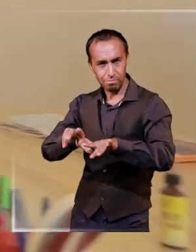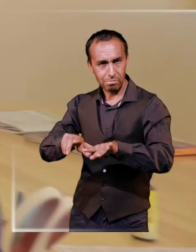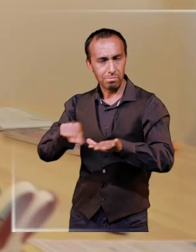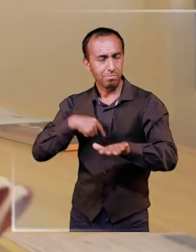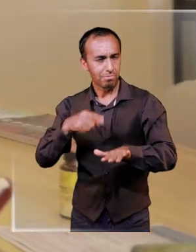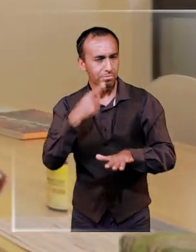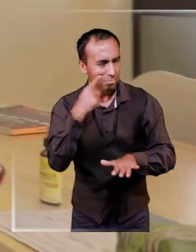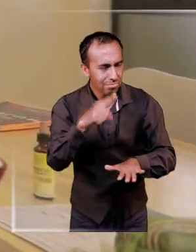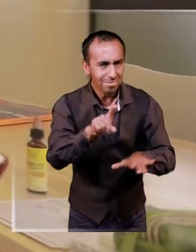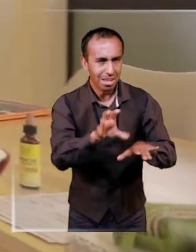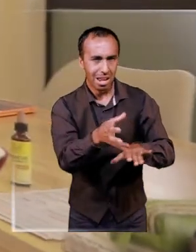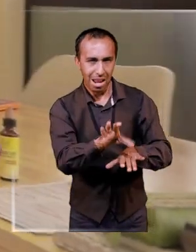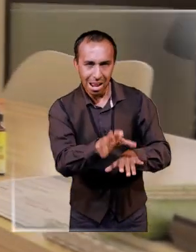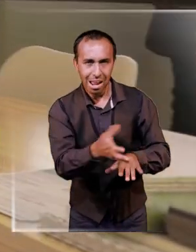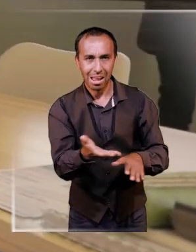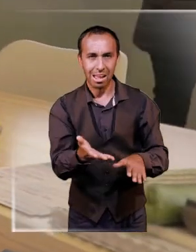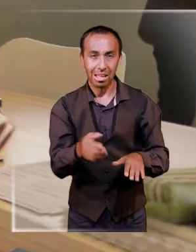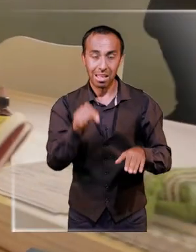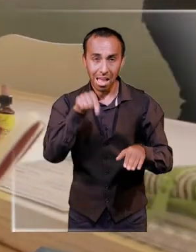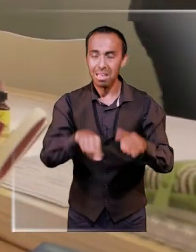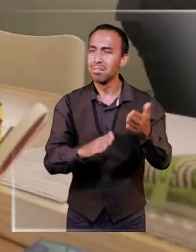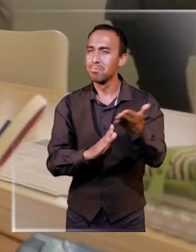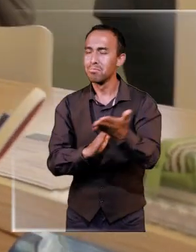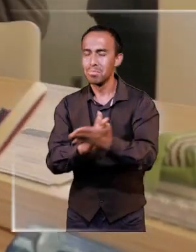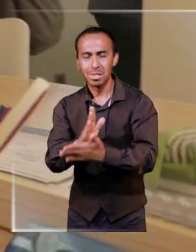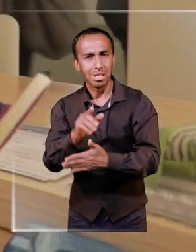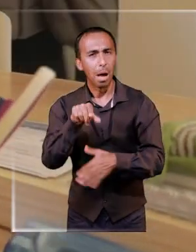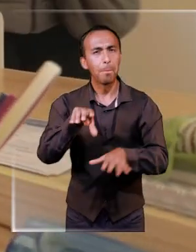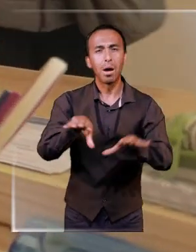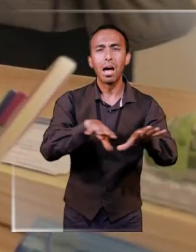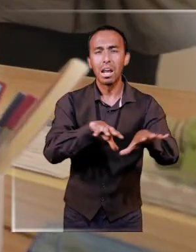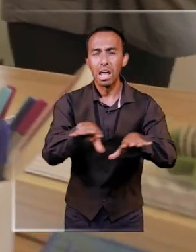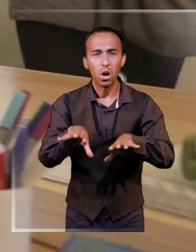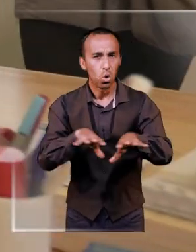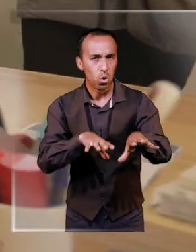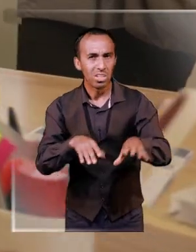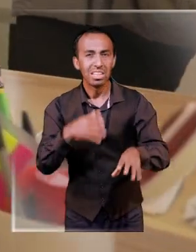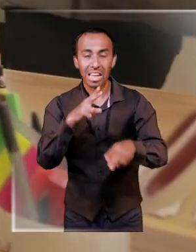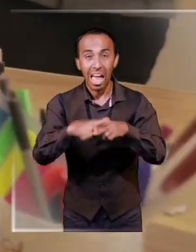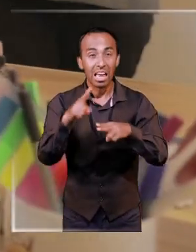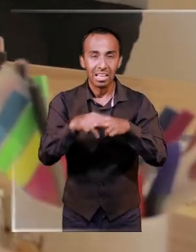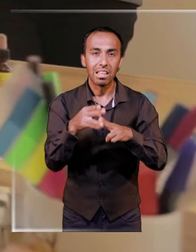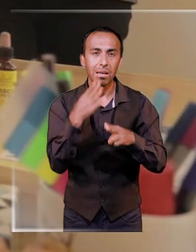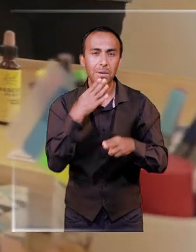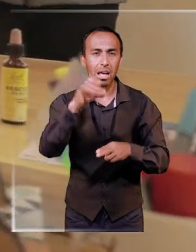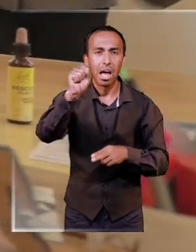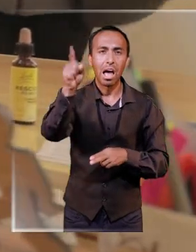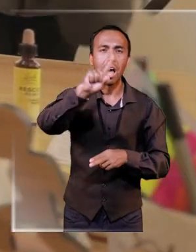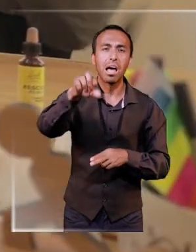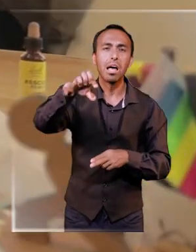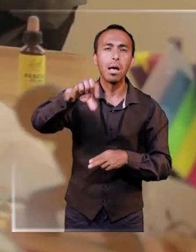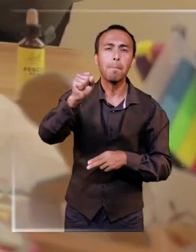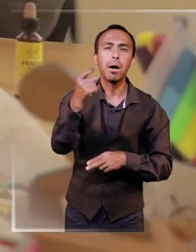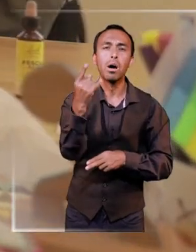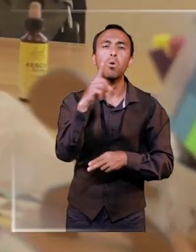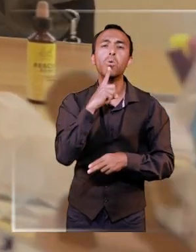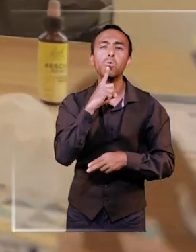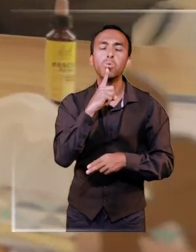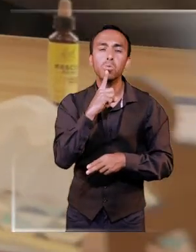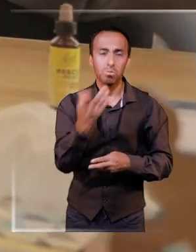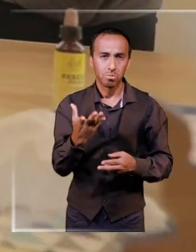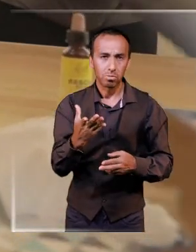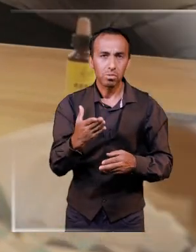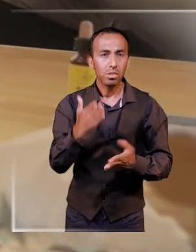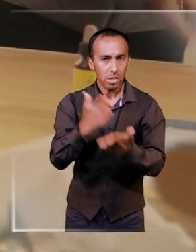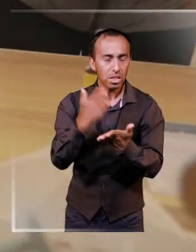de radio. Y también me pongo a pensar aquí a ratos en las cosas que hay que hacer en Aspout.